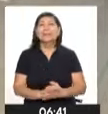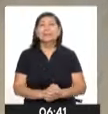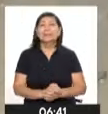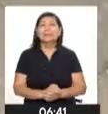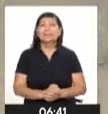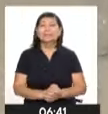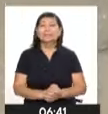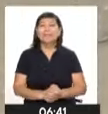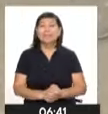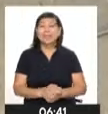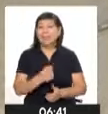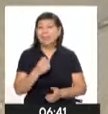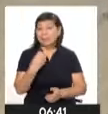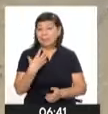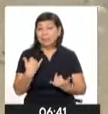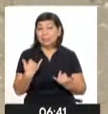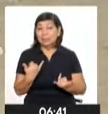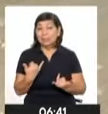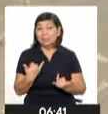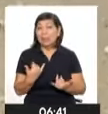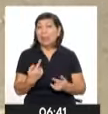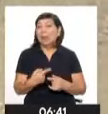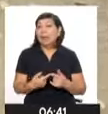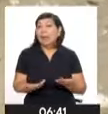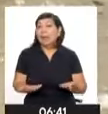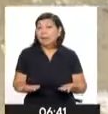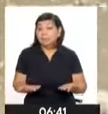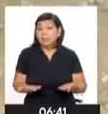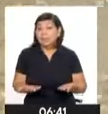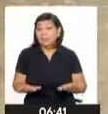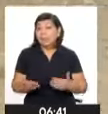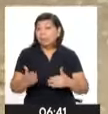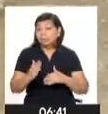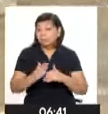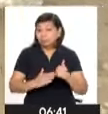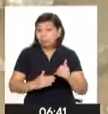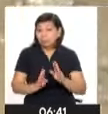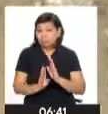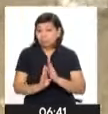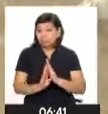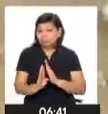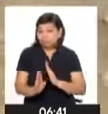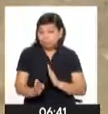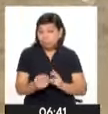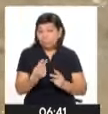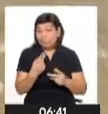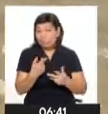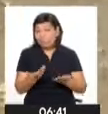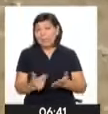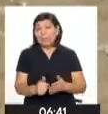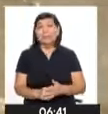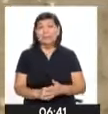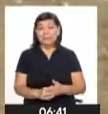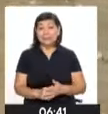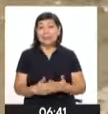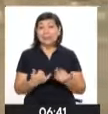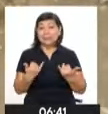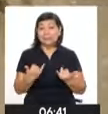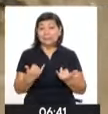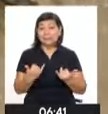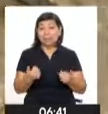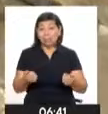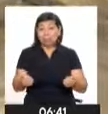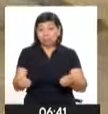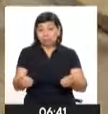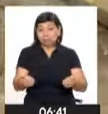Sí, bien, lo que nos indican es lo que piden solución, nos indican ellos la construcción de un badén. Como pueden observar, compañeros, este